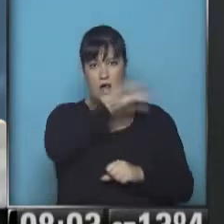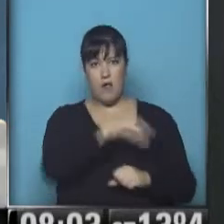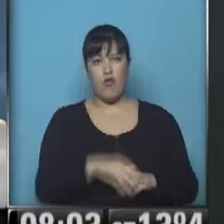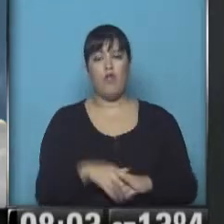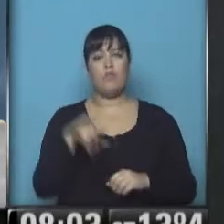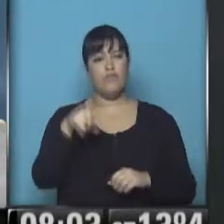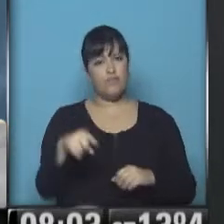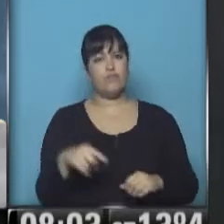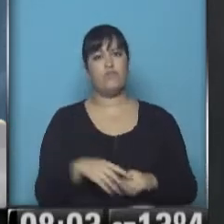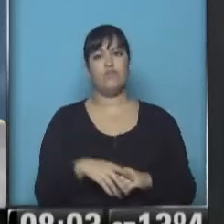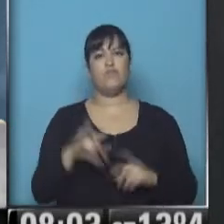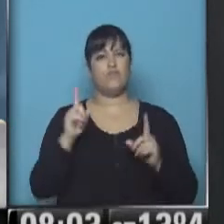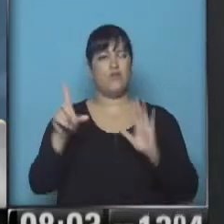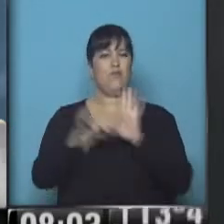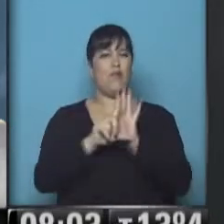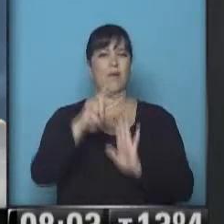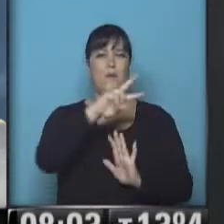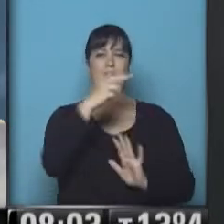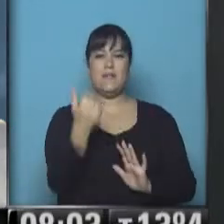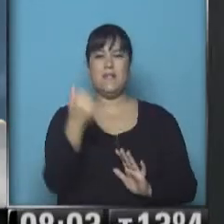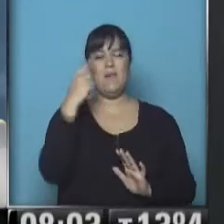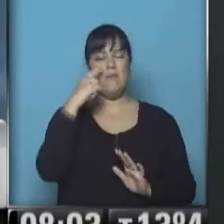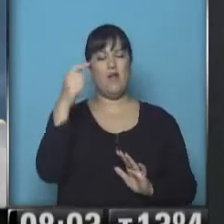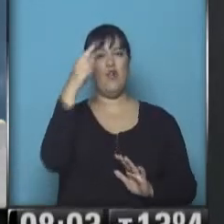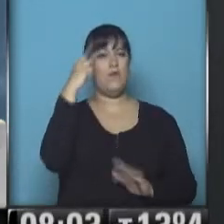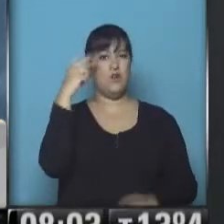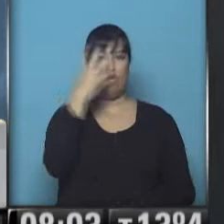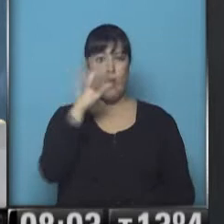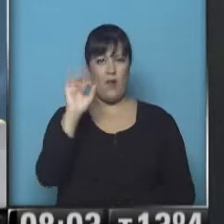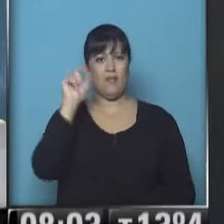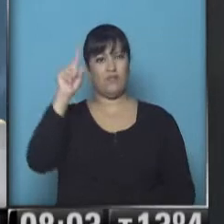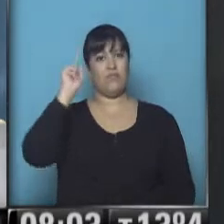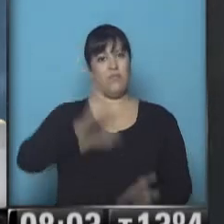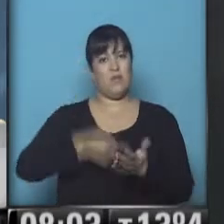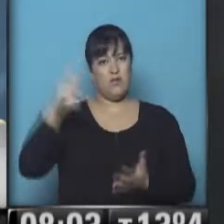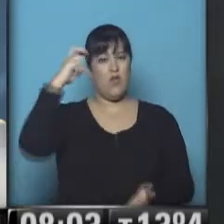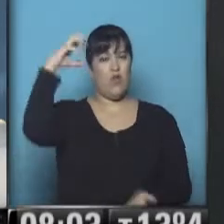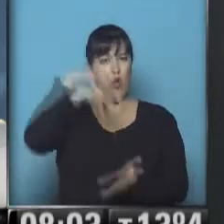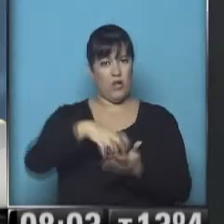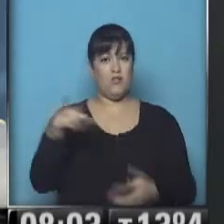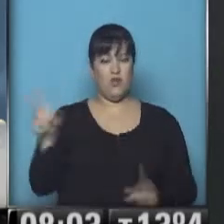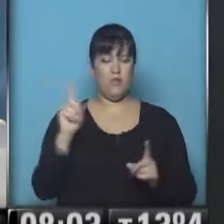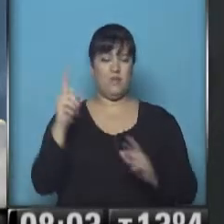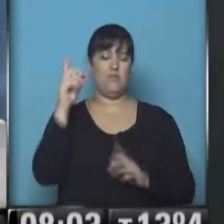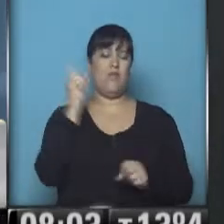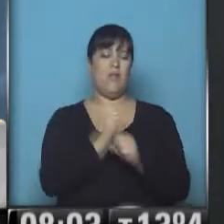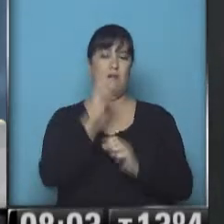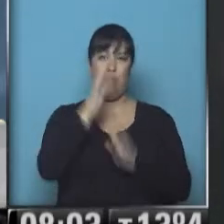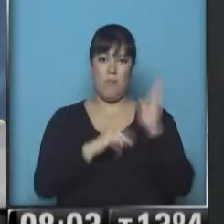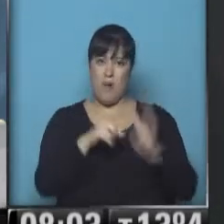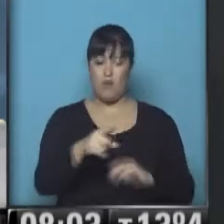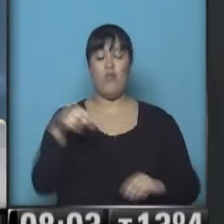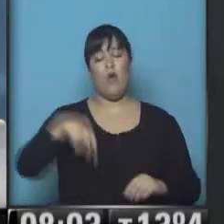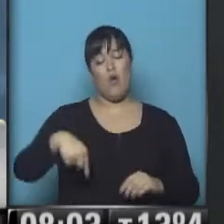precisamente a partir de la promulgación de la Ley 26.940, oportunamente sancionada por el Congreso de la Nación. El programa Hora